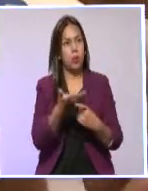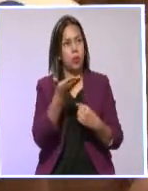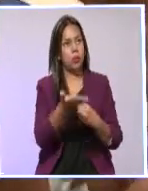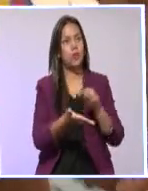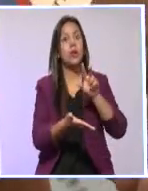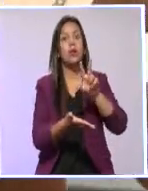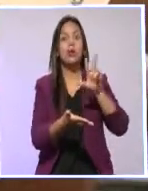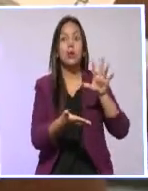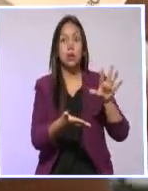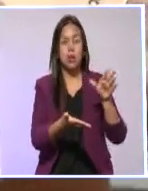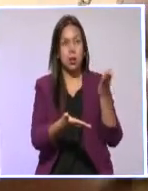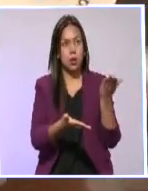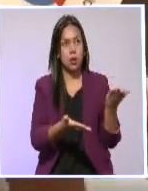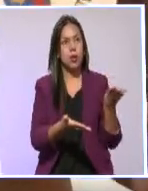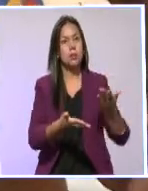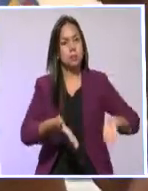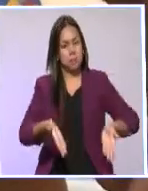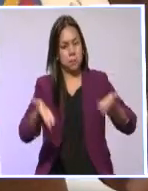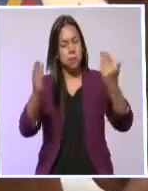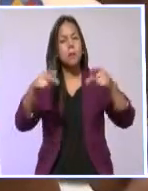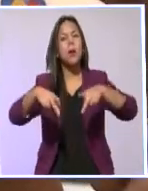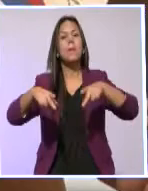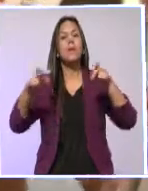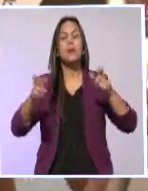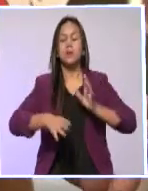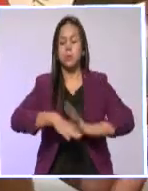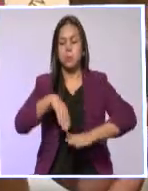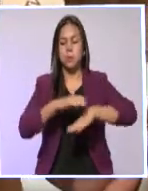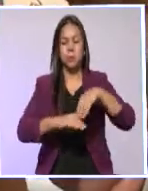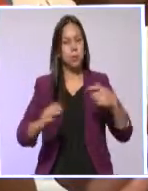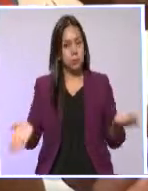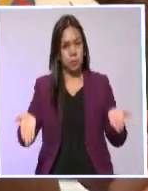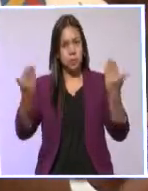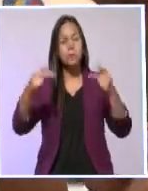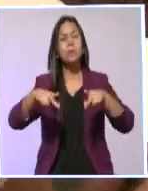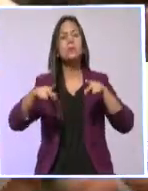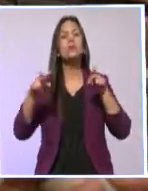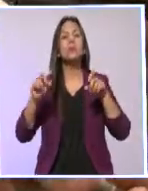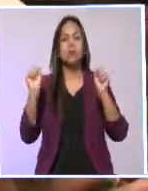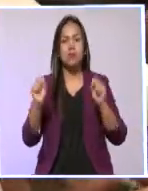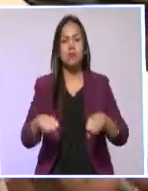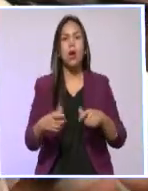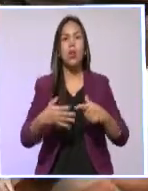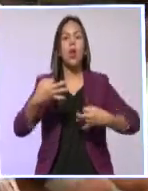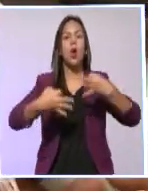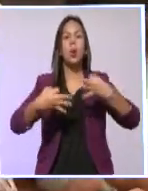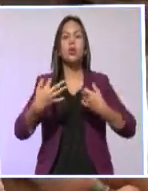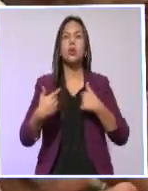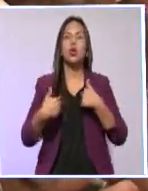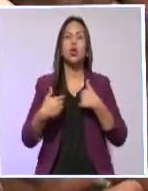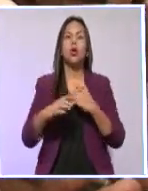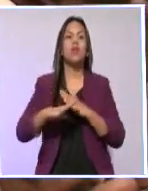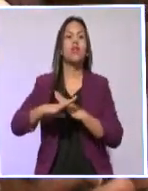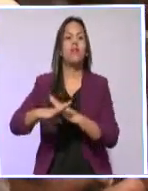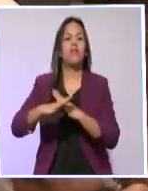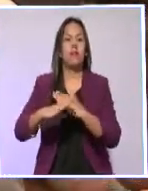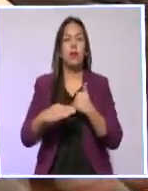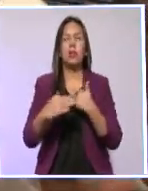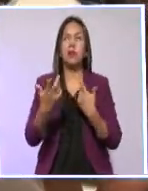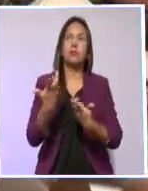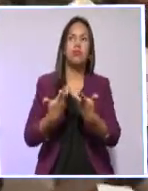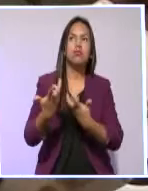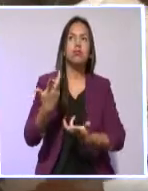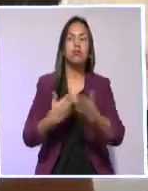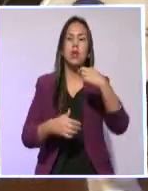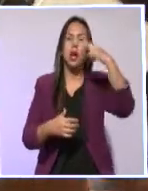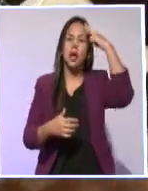Movimiento Alianza País de Aliados que se dé la autorización para él poder responder ante la justicia, para poder defenderse de manera